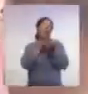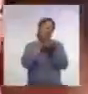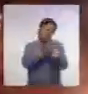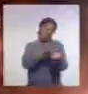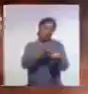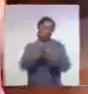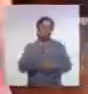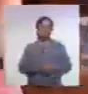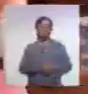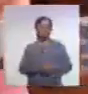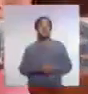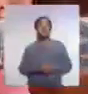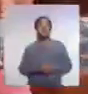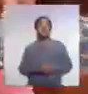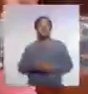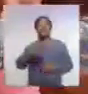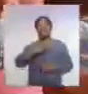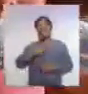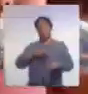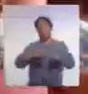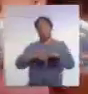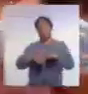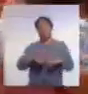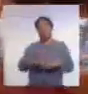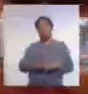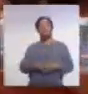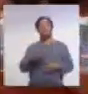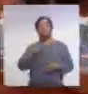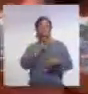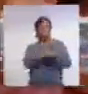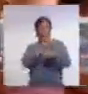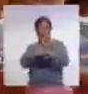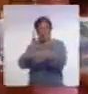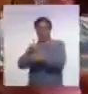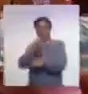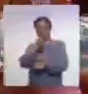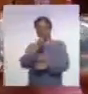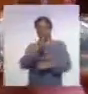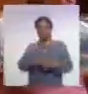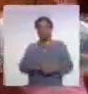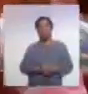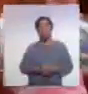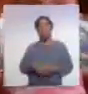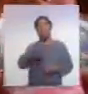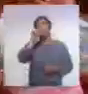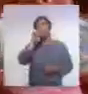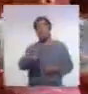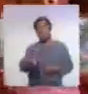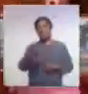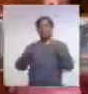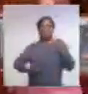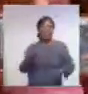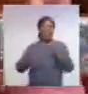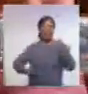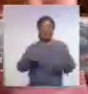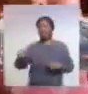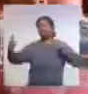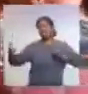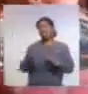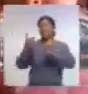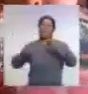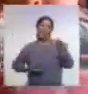apoyándolos. El papel que desempeñamos nosotros es estar vigilando a todos los niños, además de también bailar con ellos, estar con